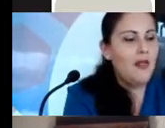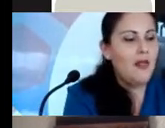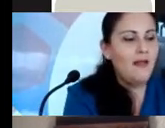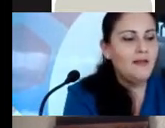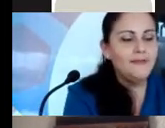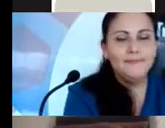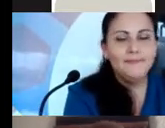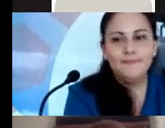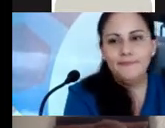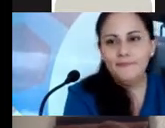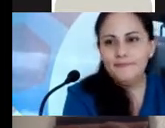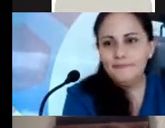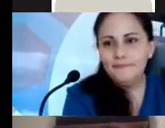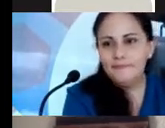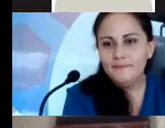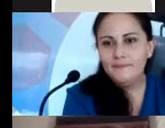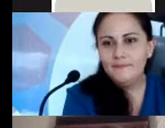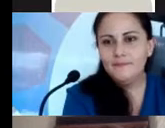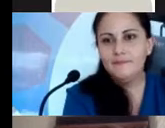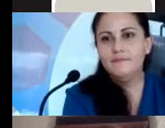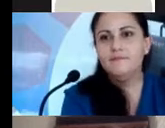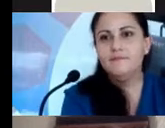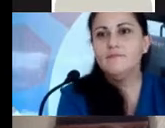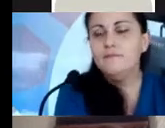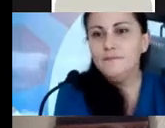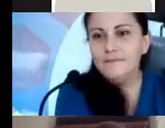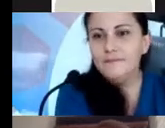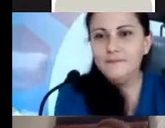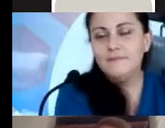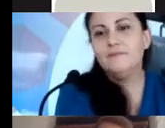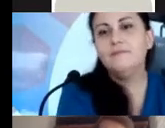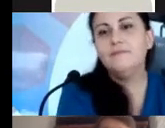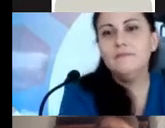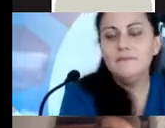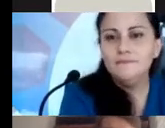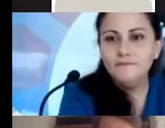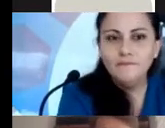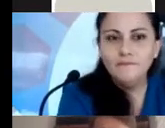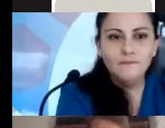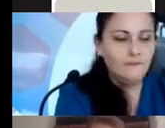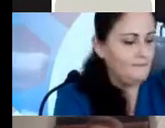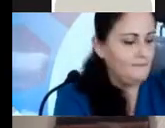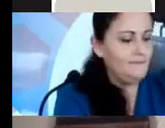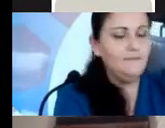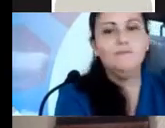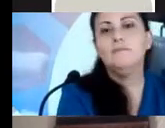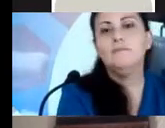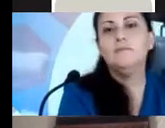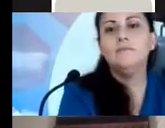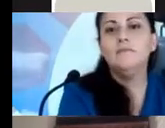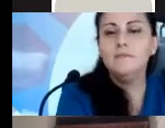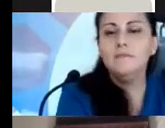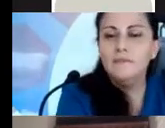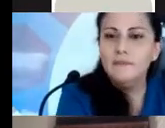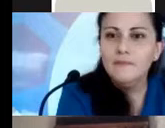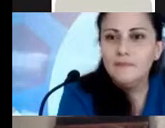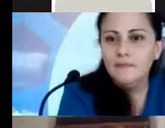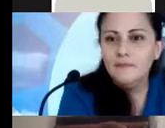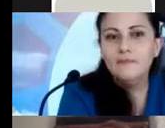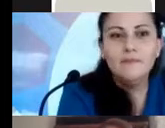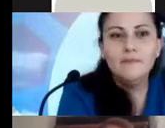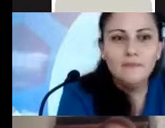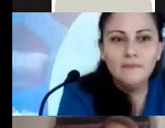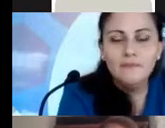hacer. Y luego María Amalia incorporará toda la parte de fuerzas ligadas al tema del